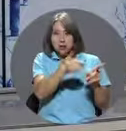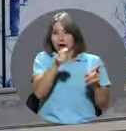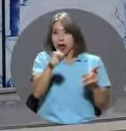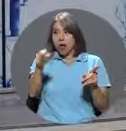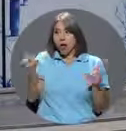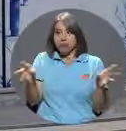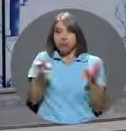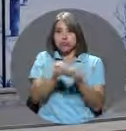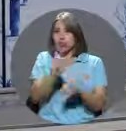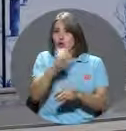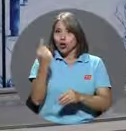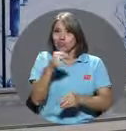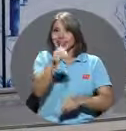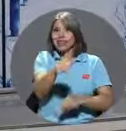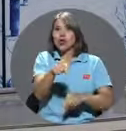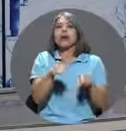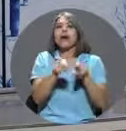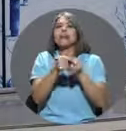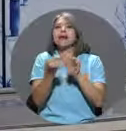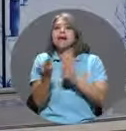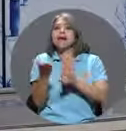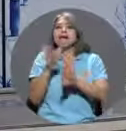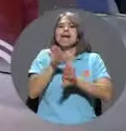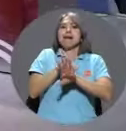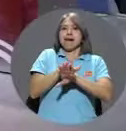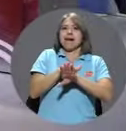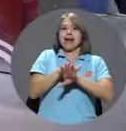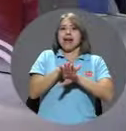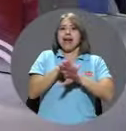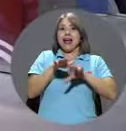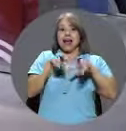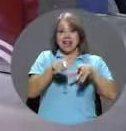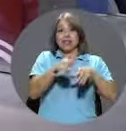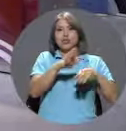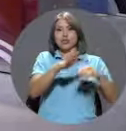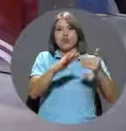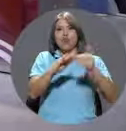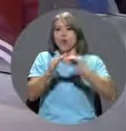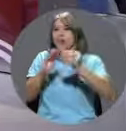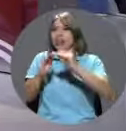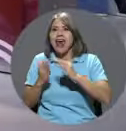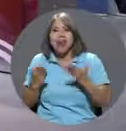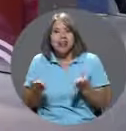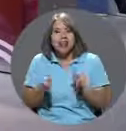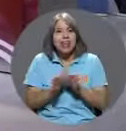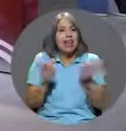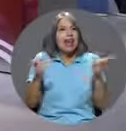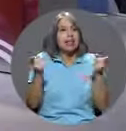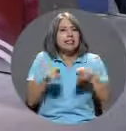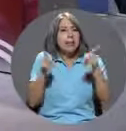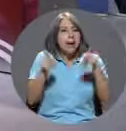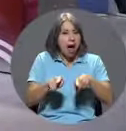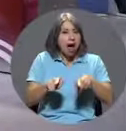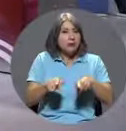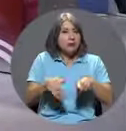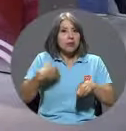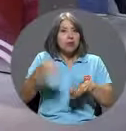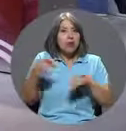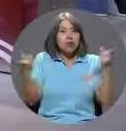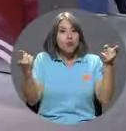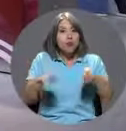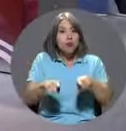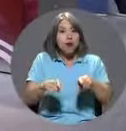en general cuando sucede un suicidio. Sí, en ese sentido creo que es importante